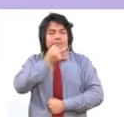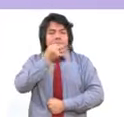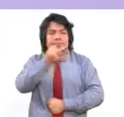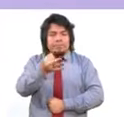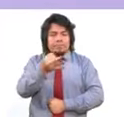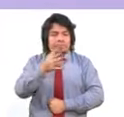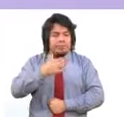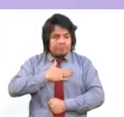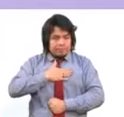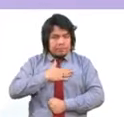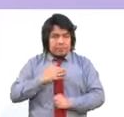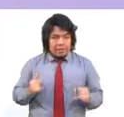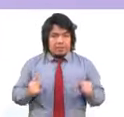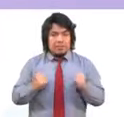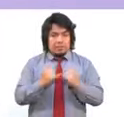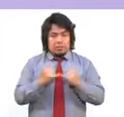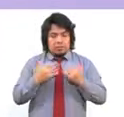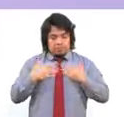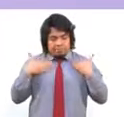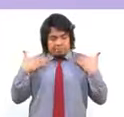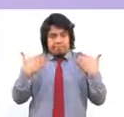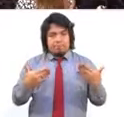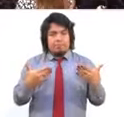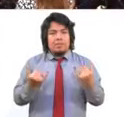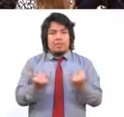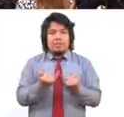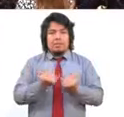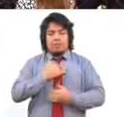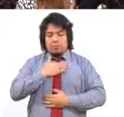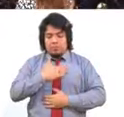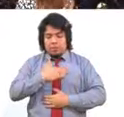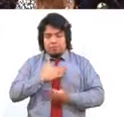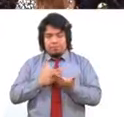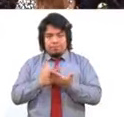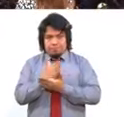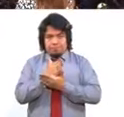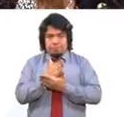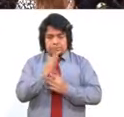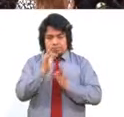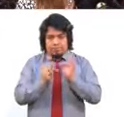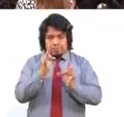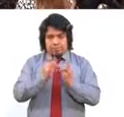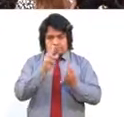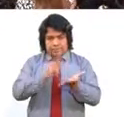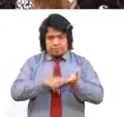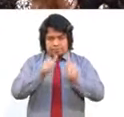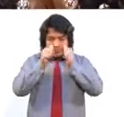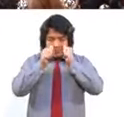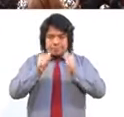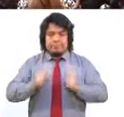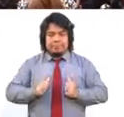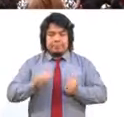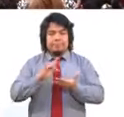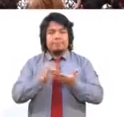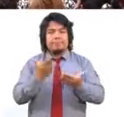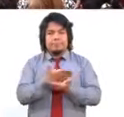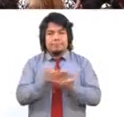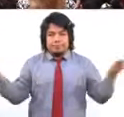nuestro compromiso, su acceso a la justicia está garantizado. Por su atención, muchas gracias a